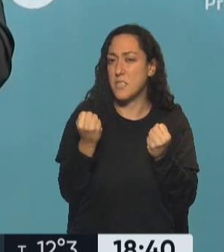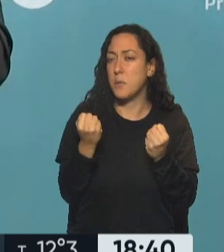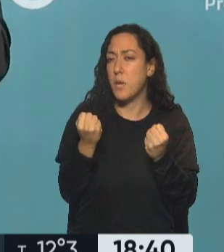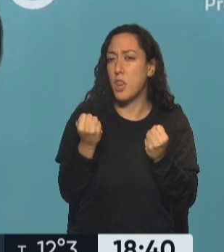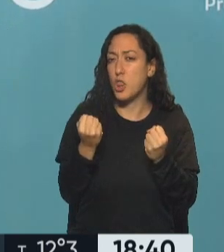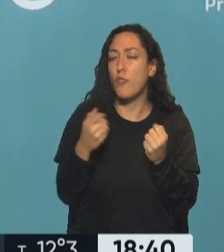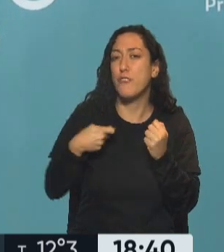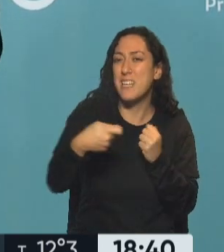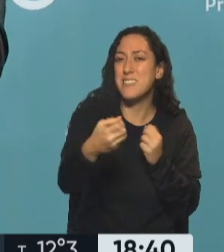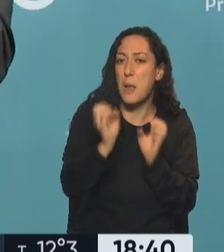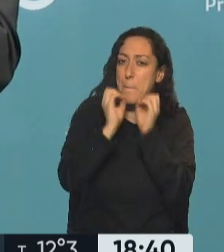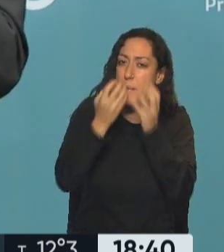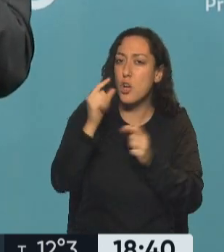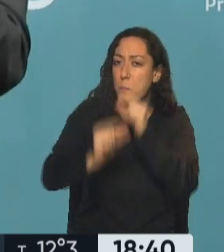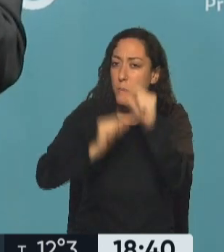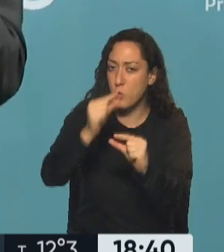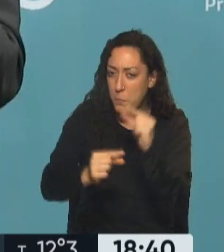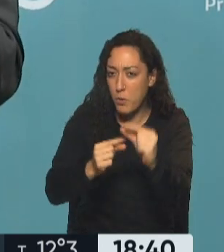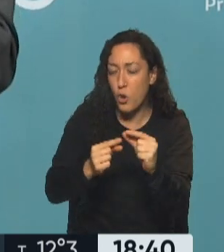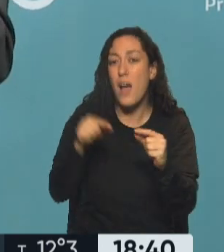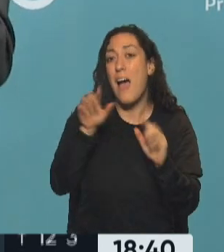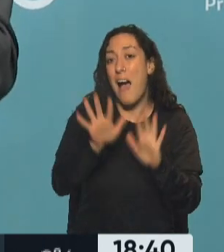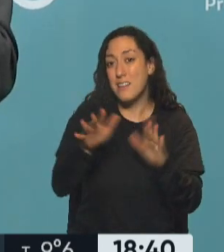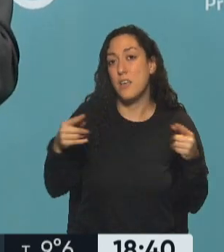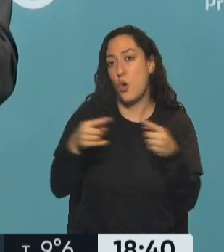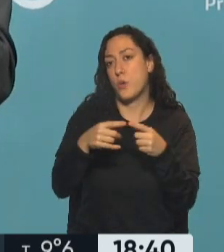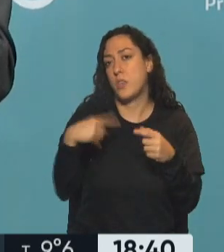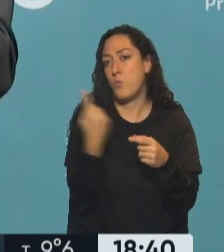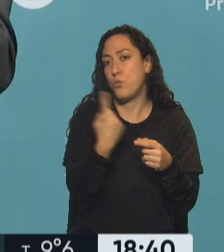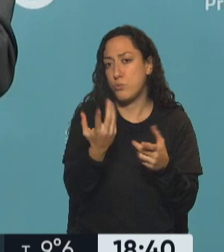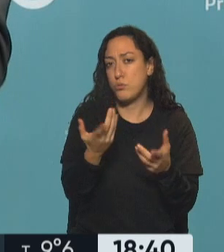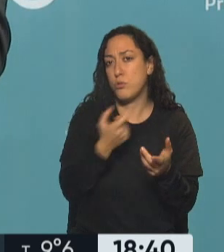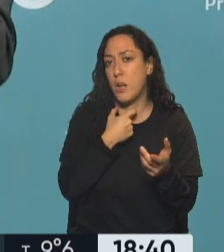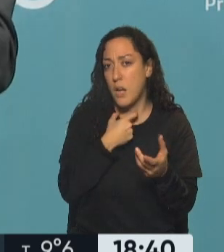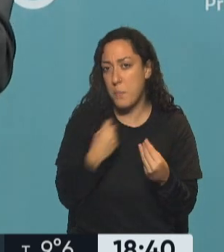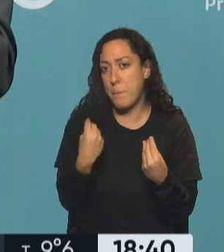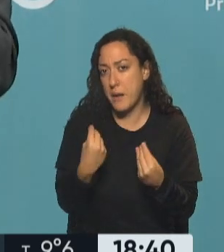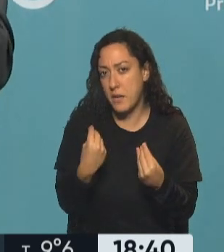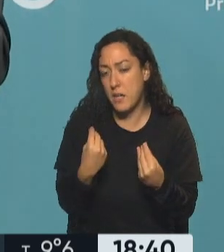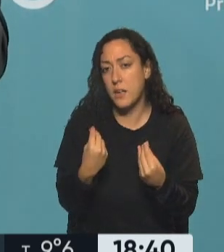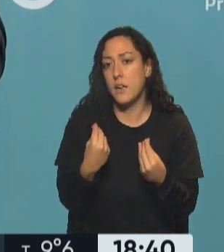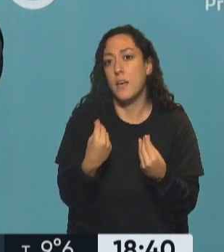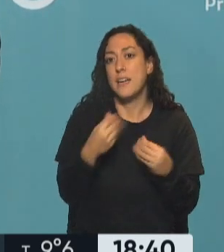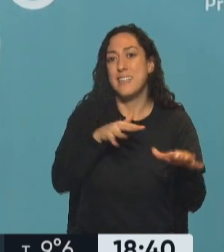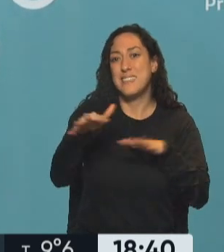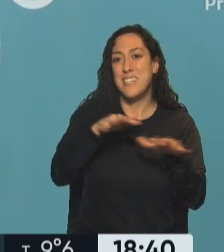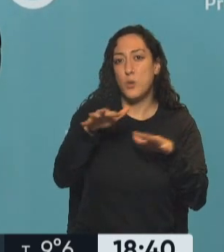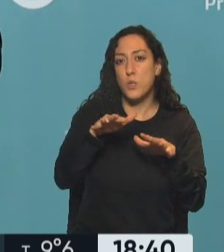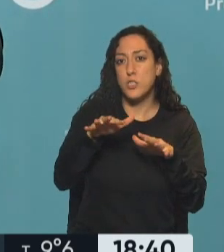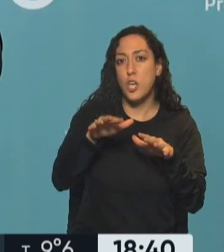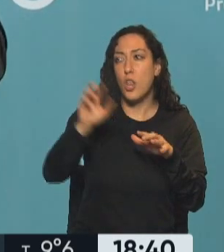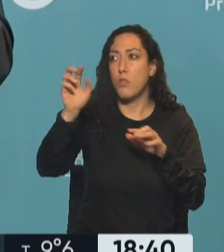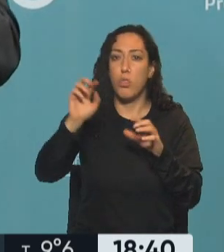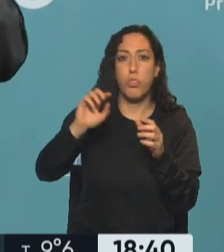posibilidades de financiamiento. Y ese es el camino que va a permitir lidiar con la situación de brecha